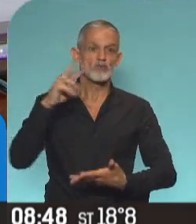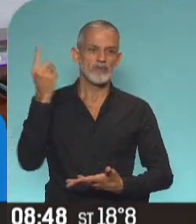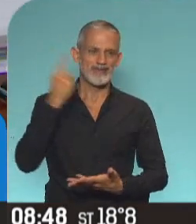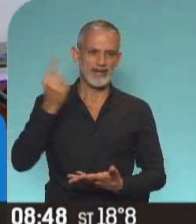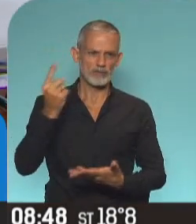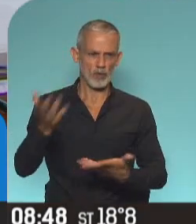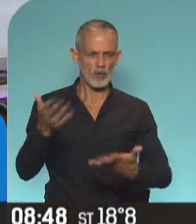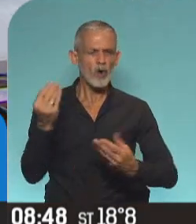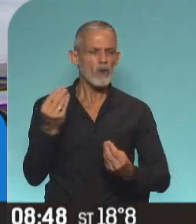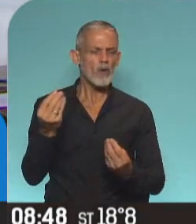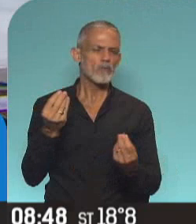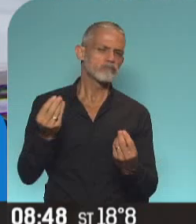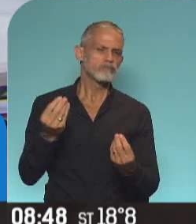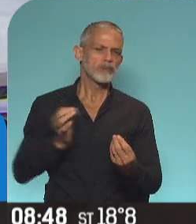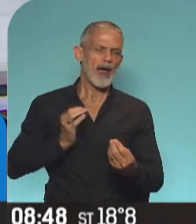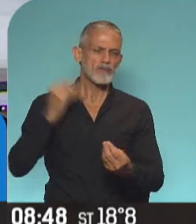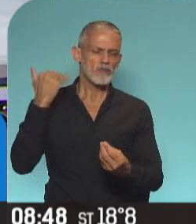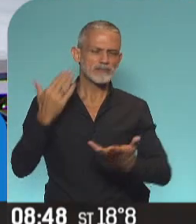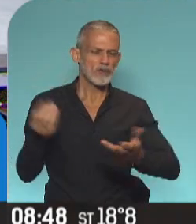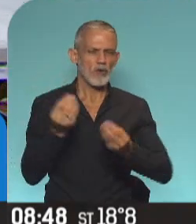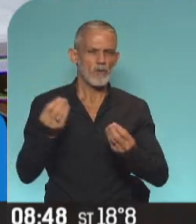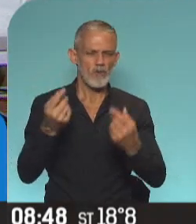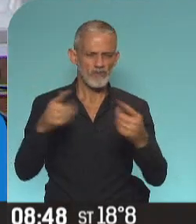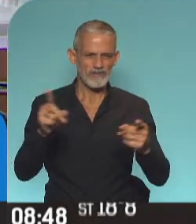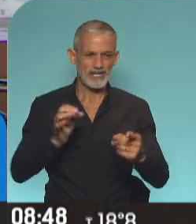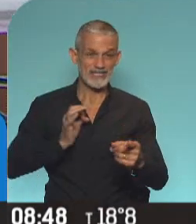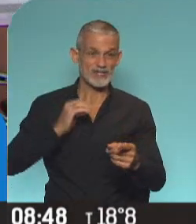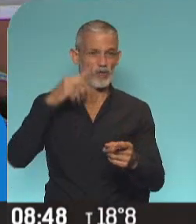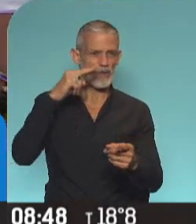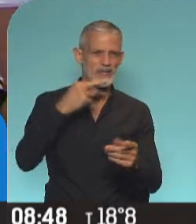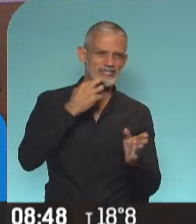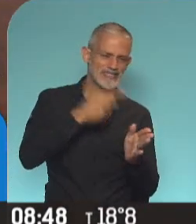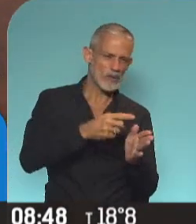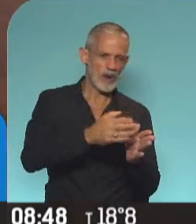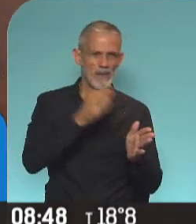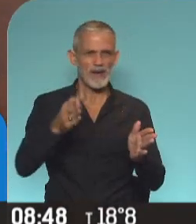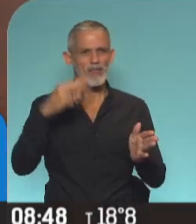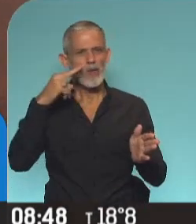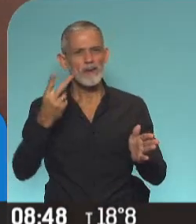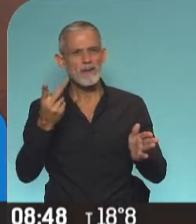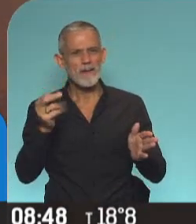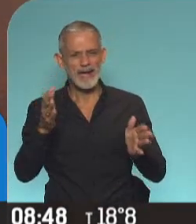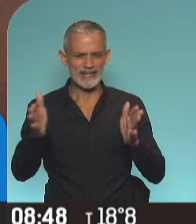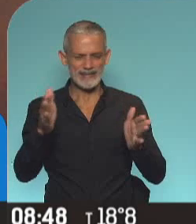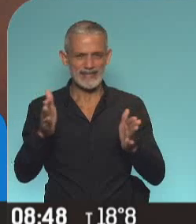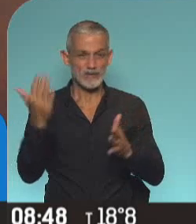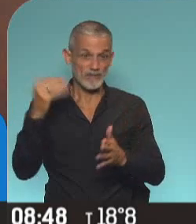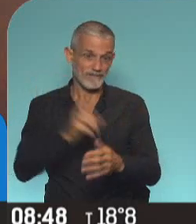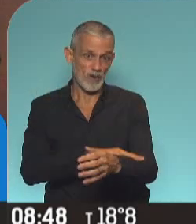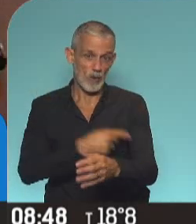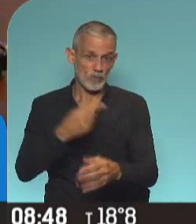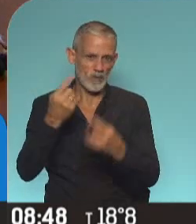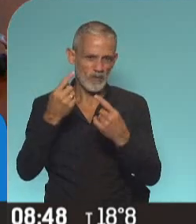cómo se han manejado usted la diferencia con el 2019 a lo que fue este 2020 uno venía acostumbrado